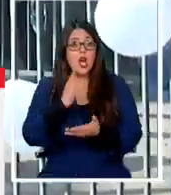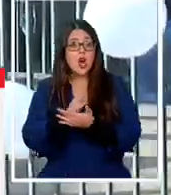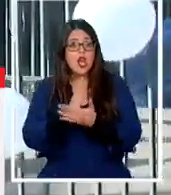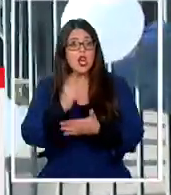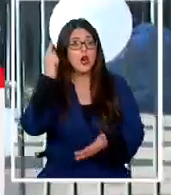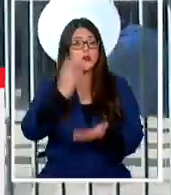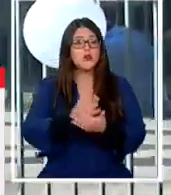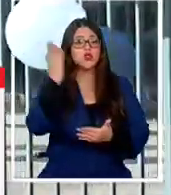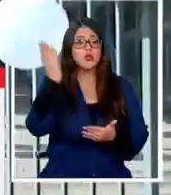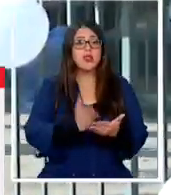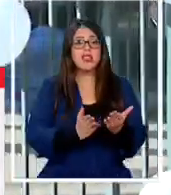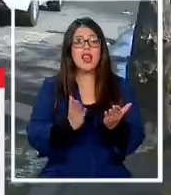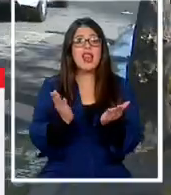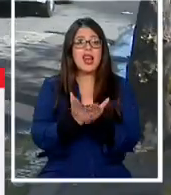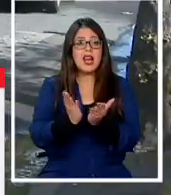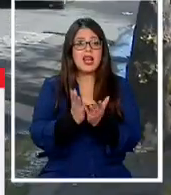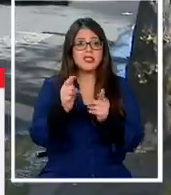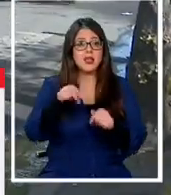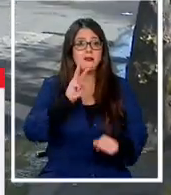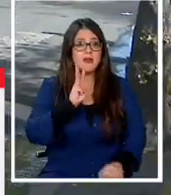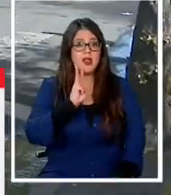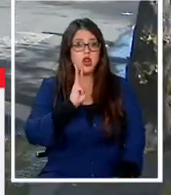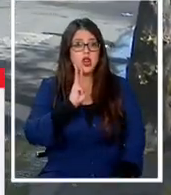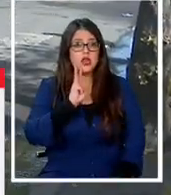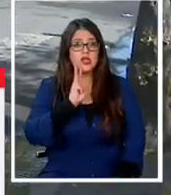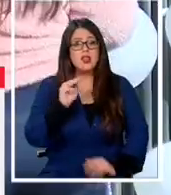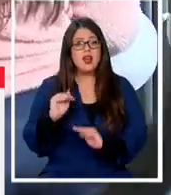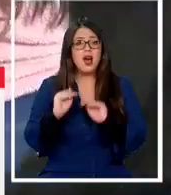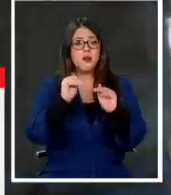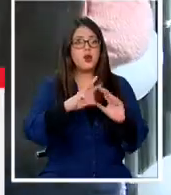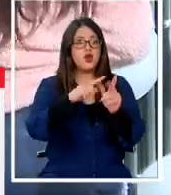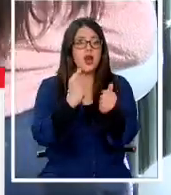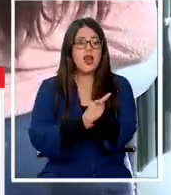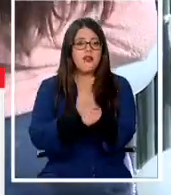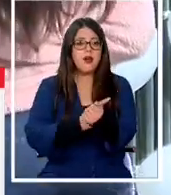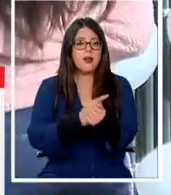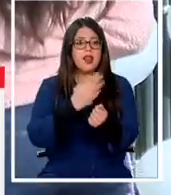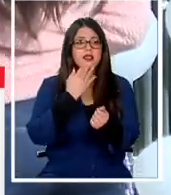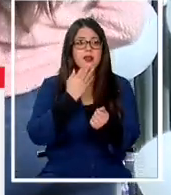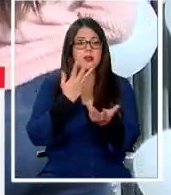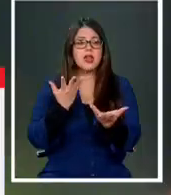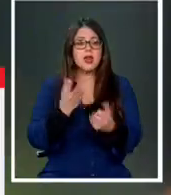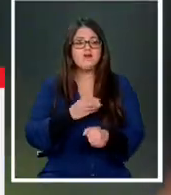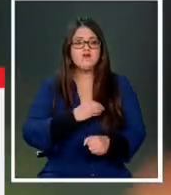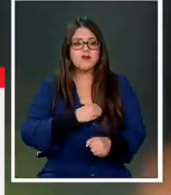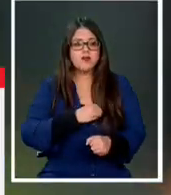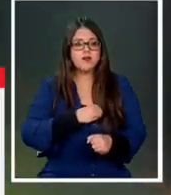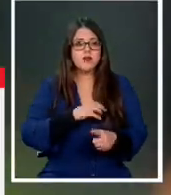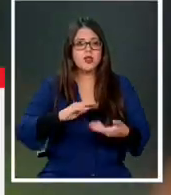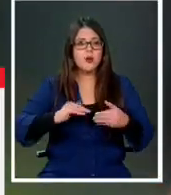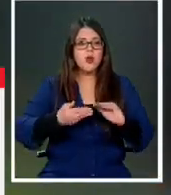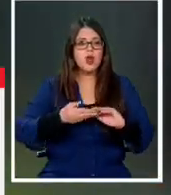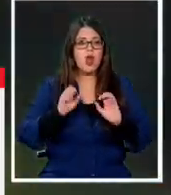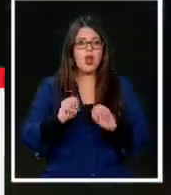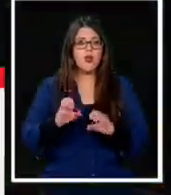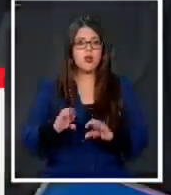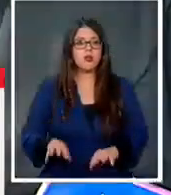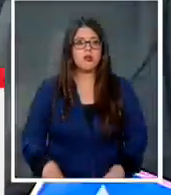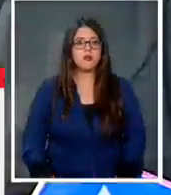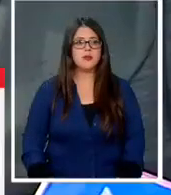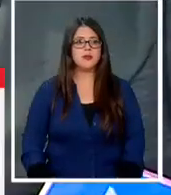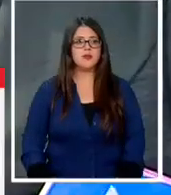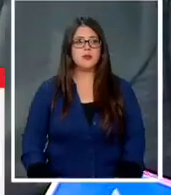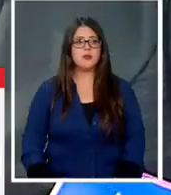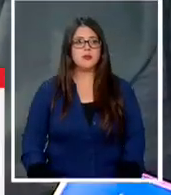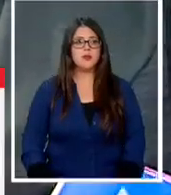colegio decidió suspender las clases por este miércoles en apoyo a la familia y ante la conmoción de la comunidad educativa.